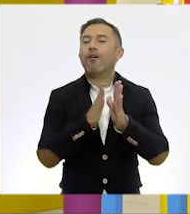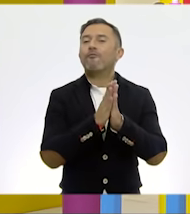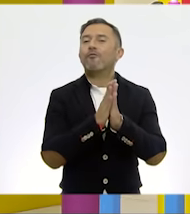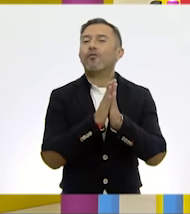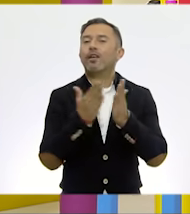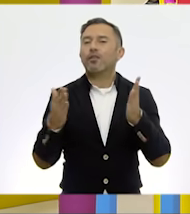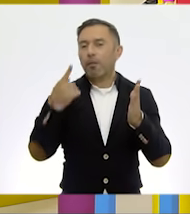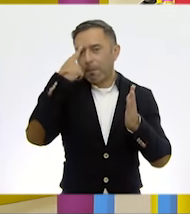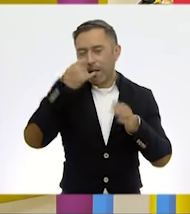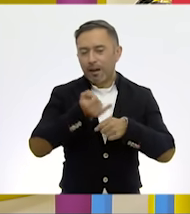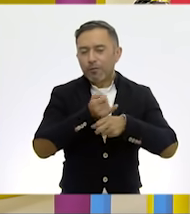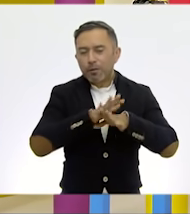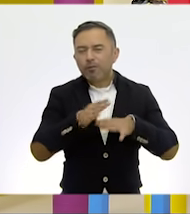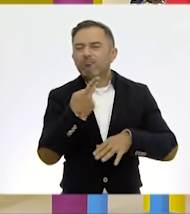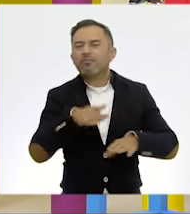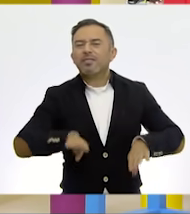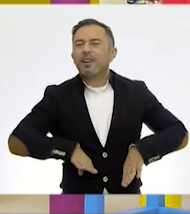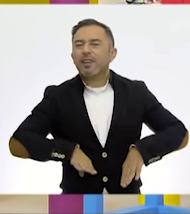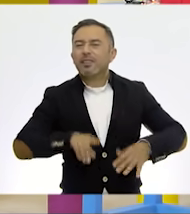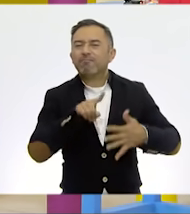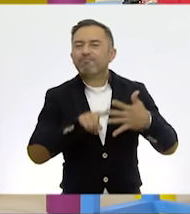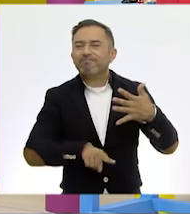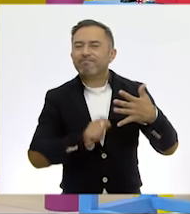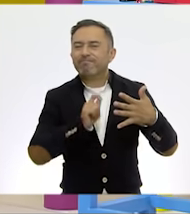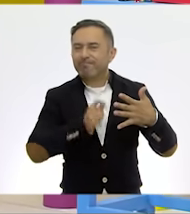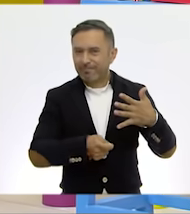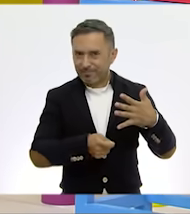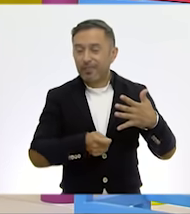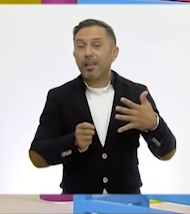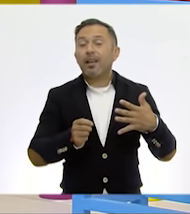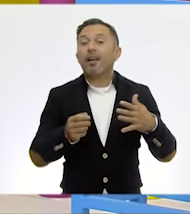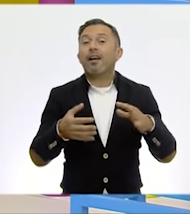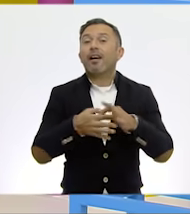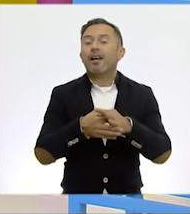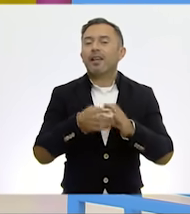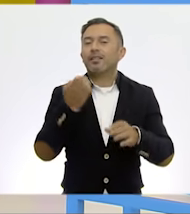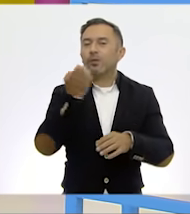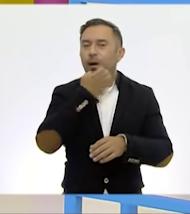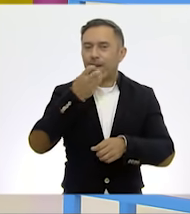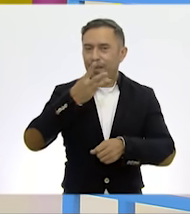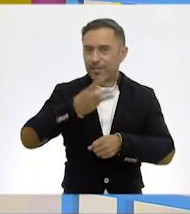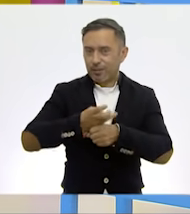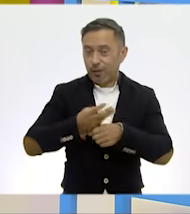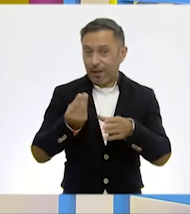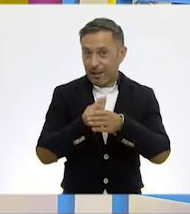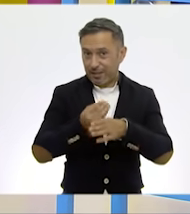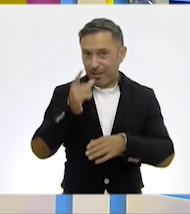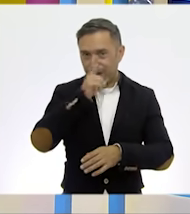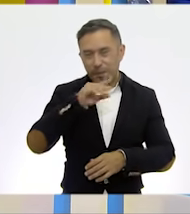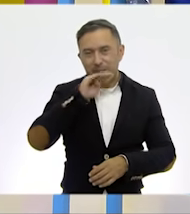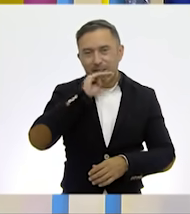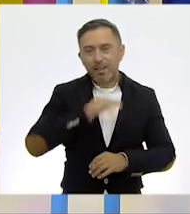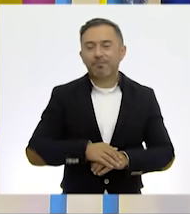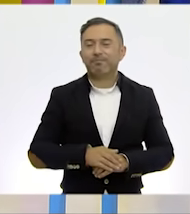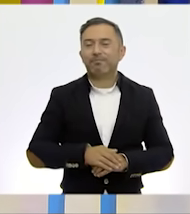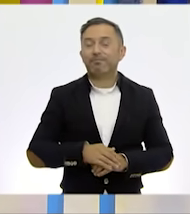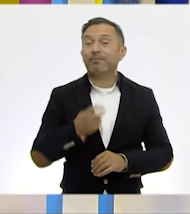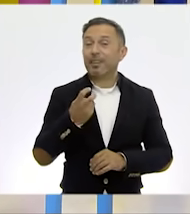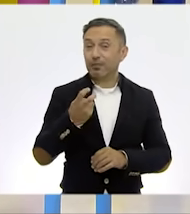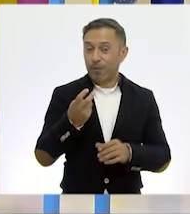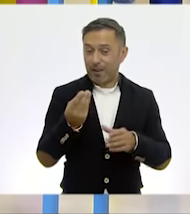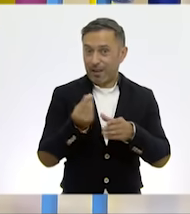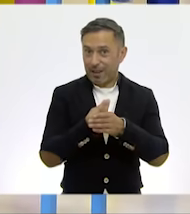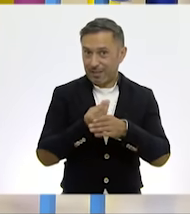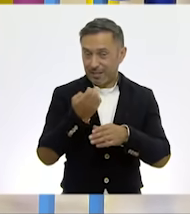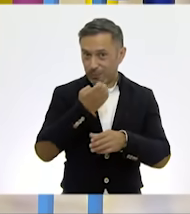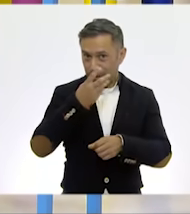informativos. En la asignatura, lengua materna para tercer grado. Hasta aquí terminamos con tercero de primaria. Le damos